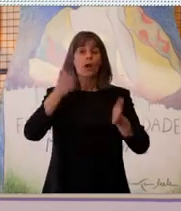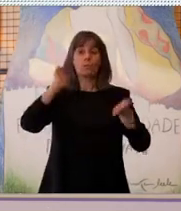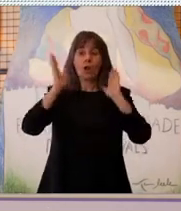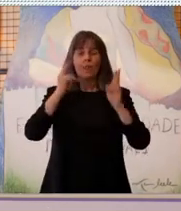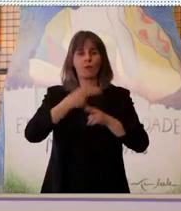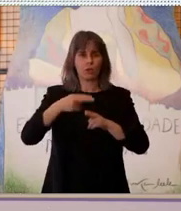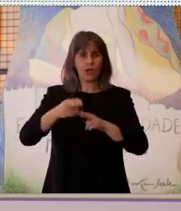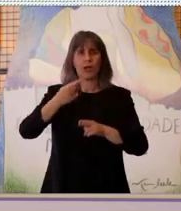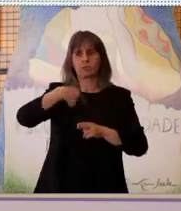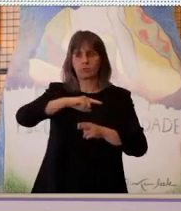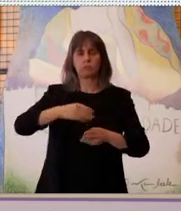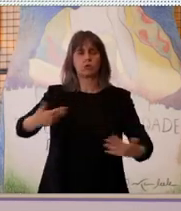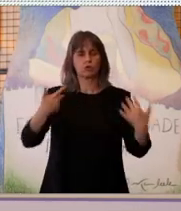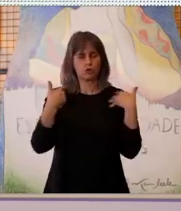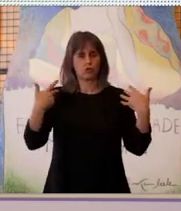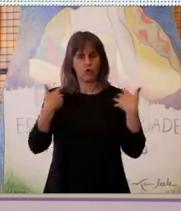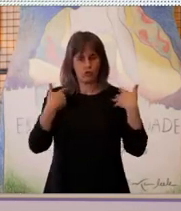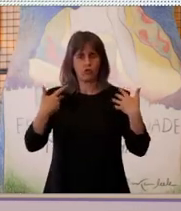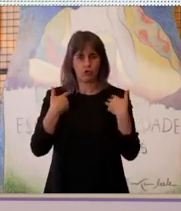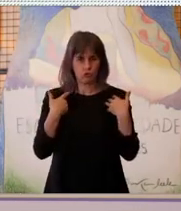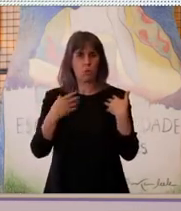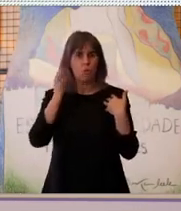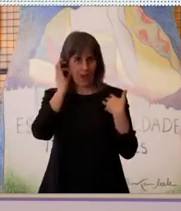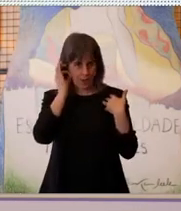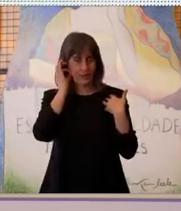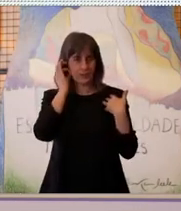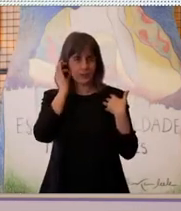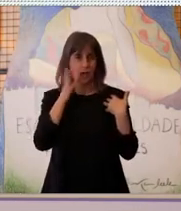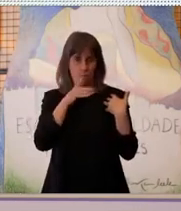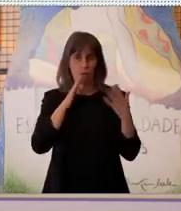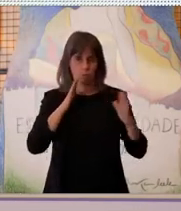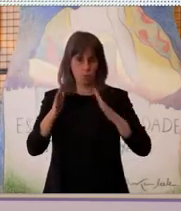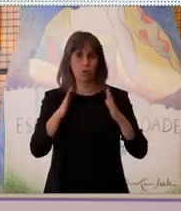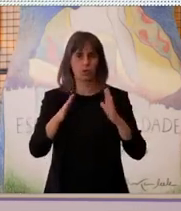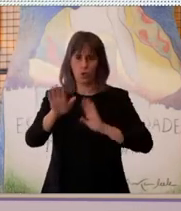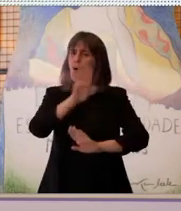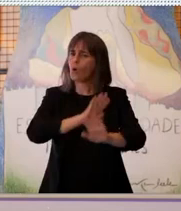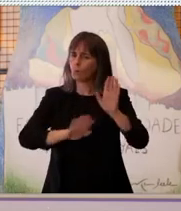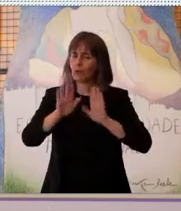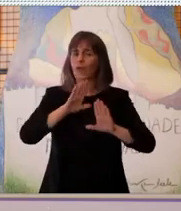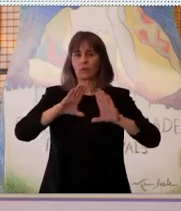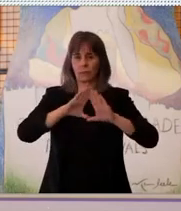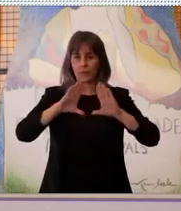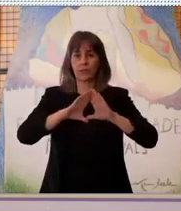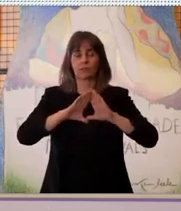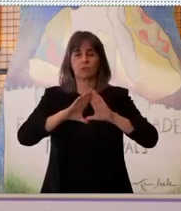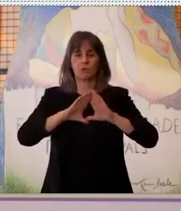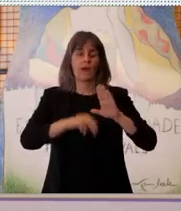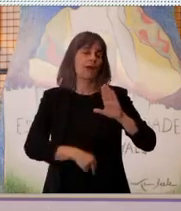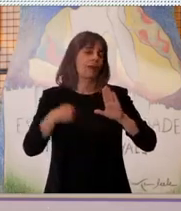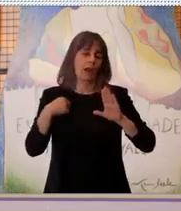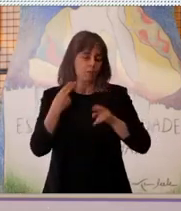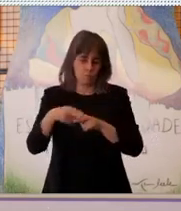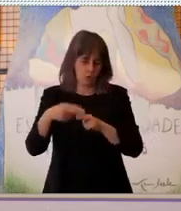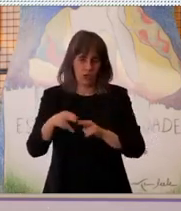hemos sufrido y que todavía podemos sufrir algunas mujeres en este momento complejo del feminismo y del General la